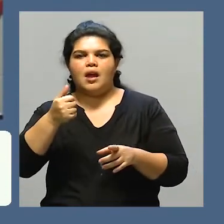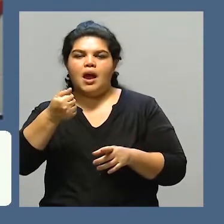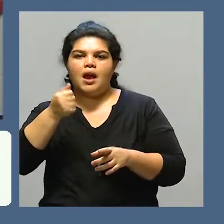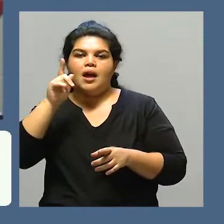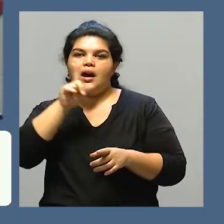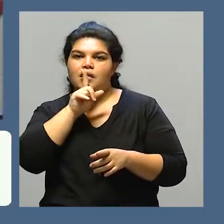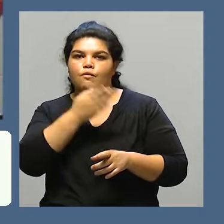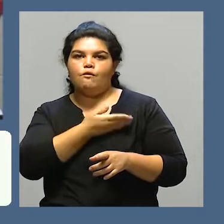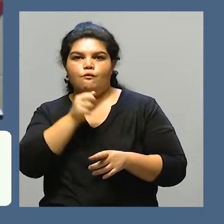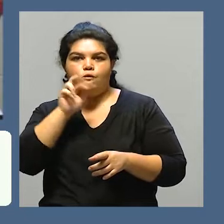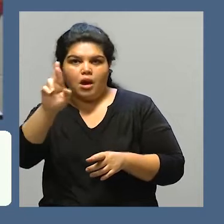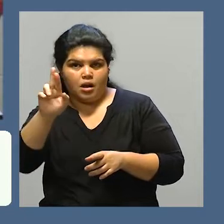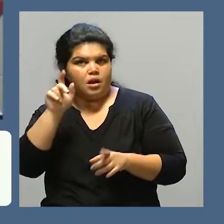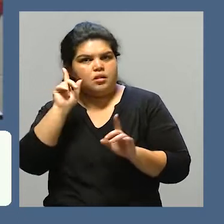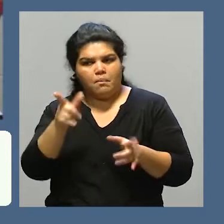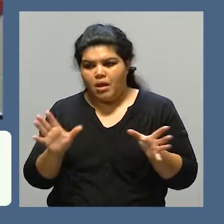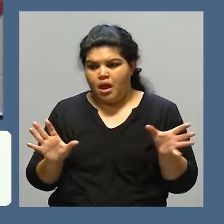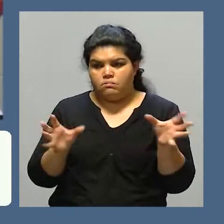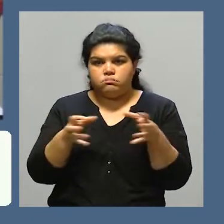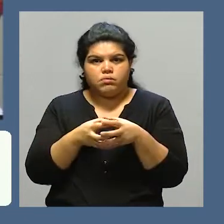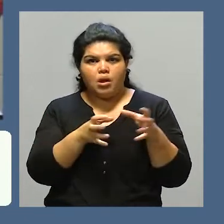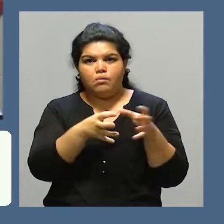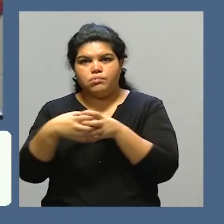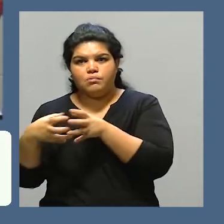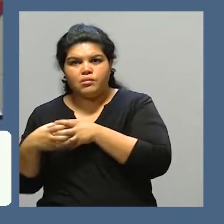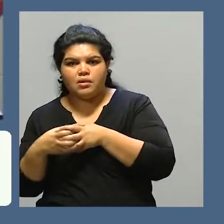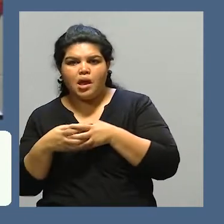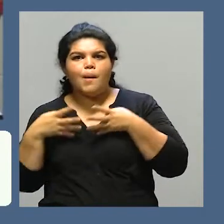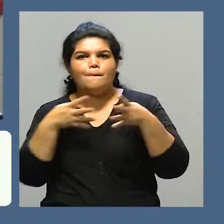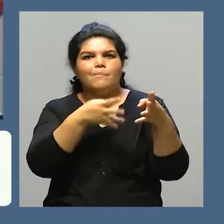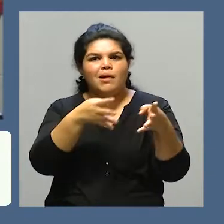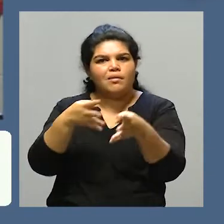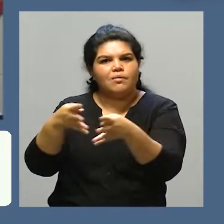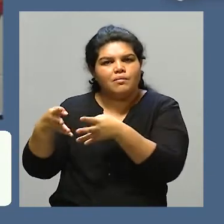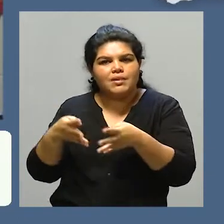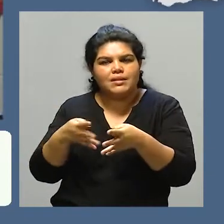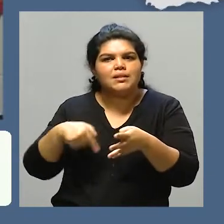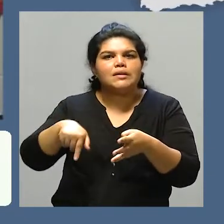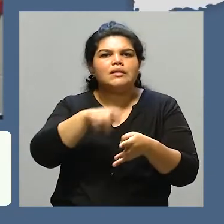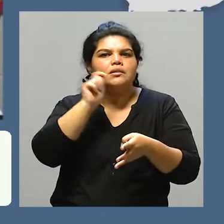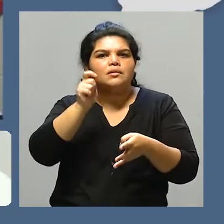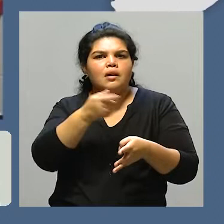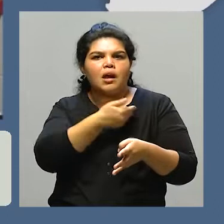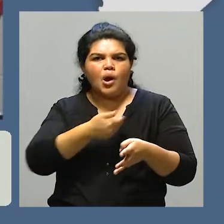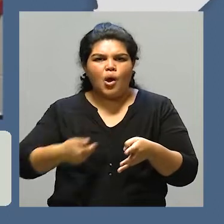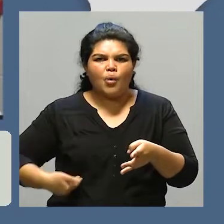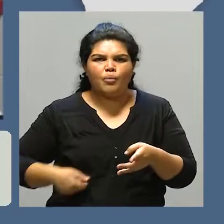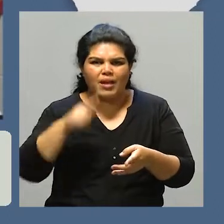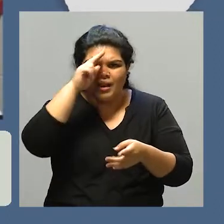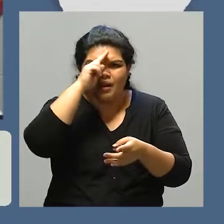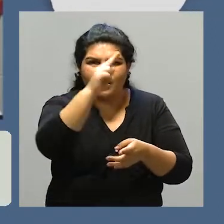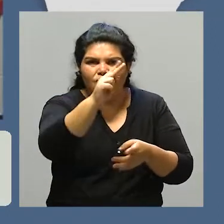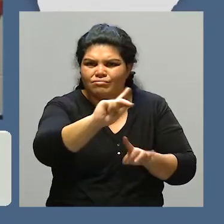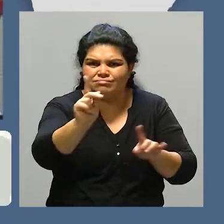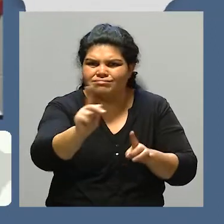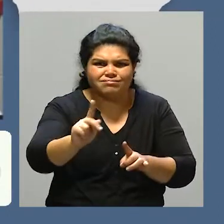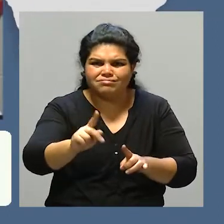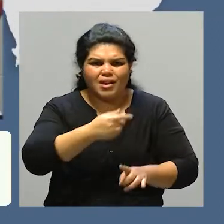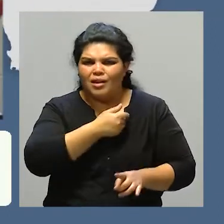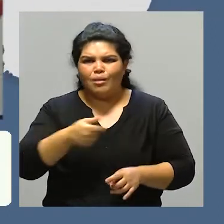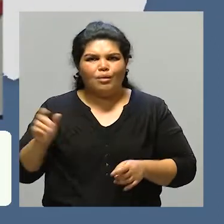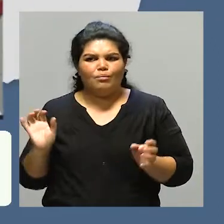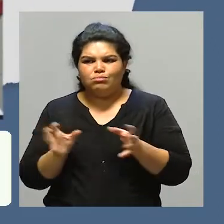a costa propia, pues en contra de sí mismo. Yo creo que las evaluaciones, y no solamente de los sectores